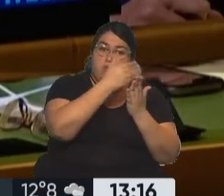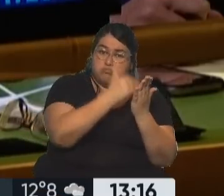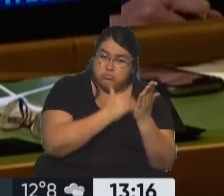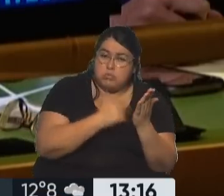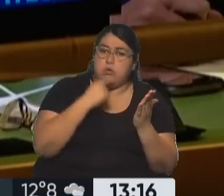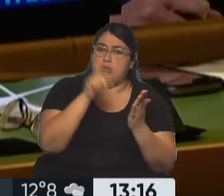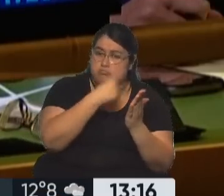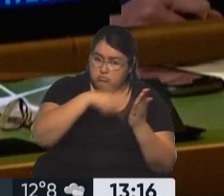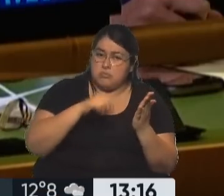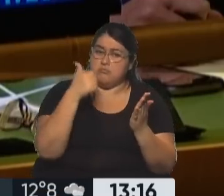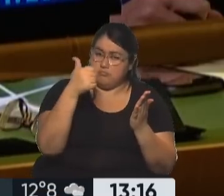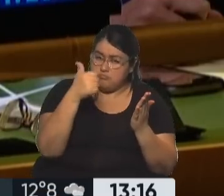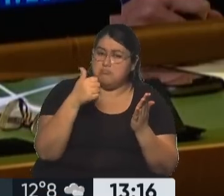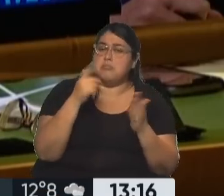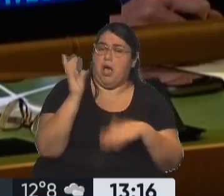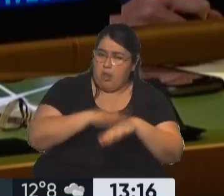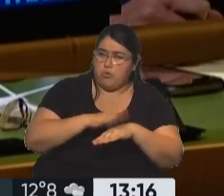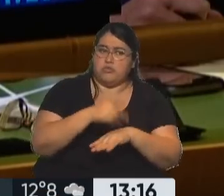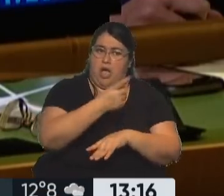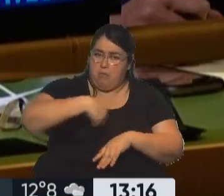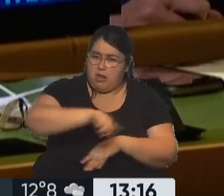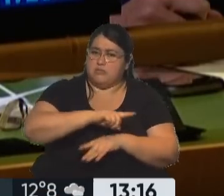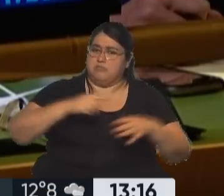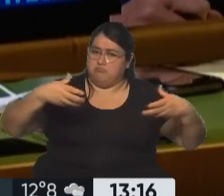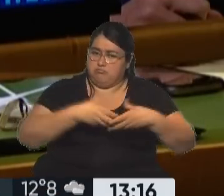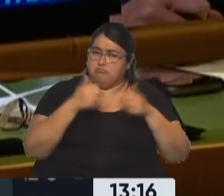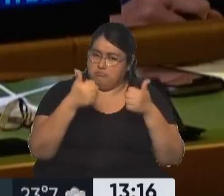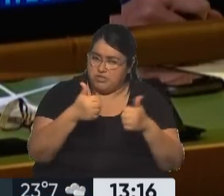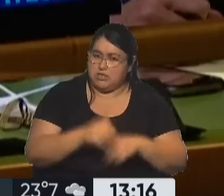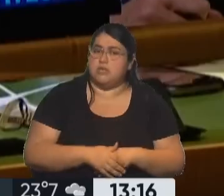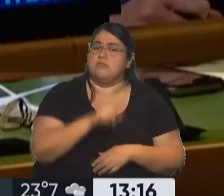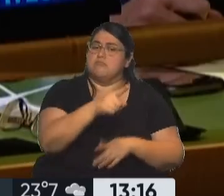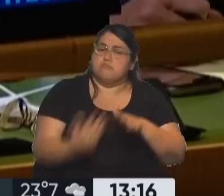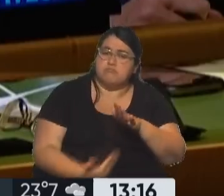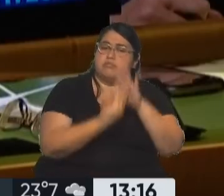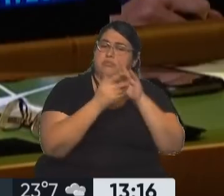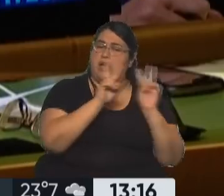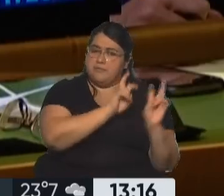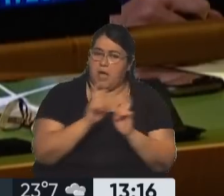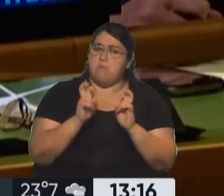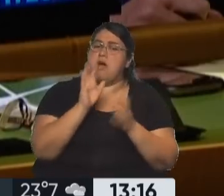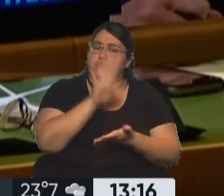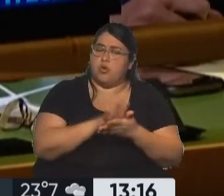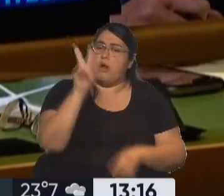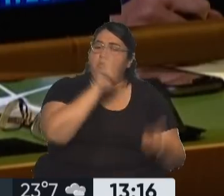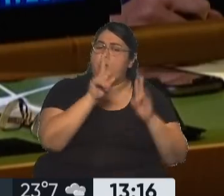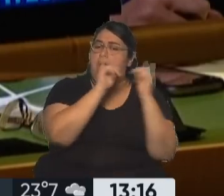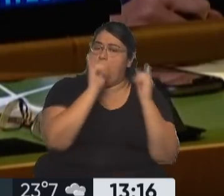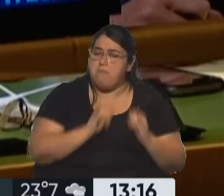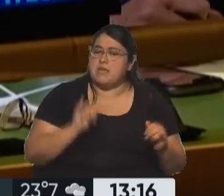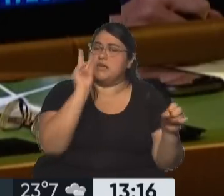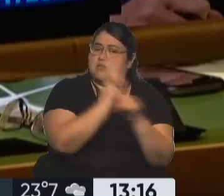solemn responsibilities of the P5 members, and the primary role of the Security Council to maintain international peace and